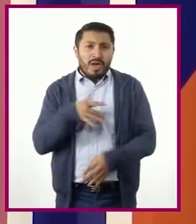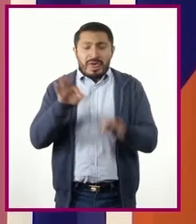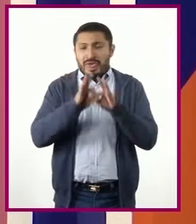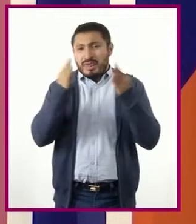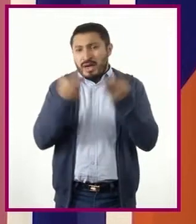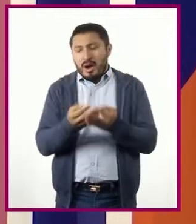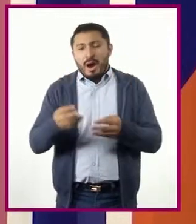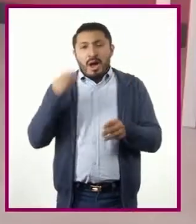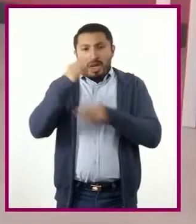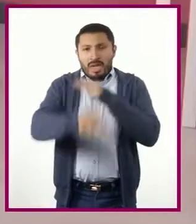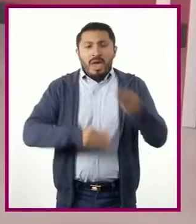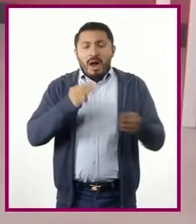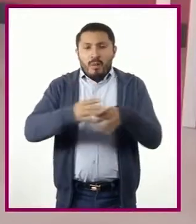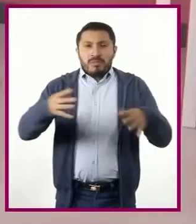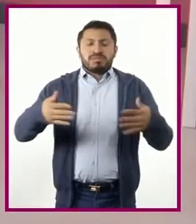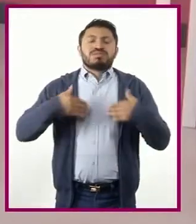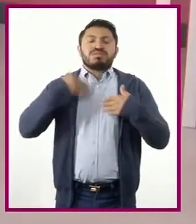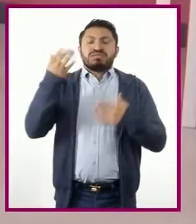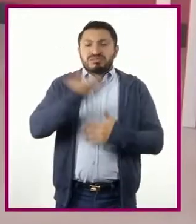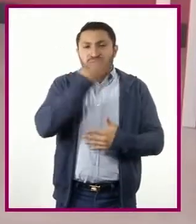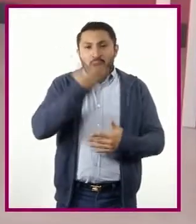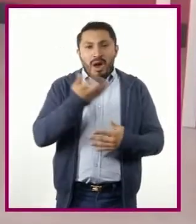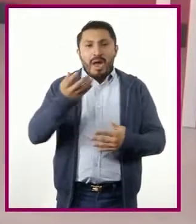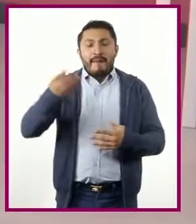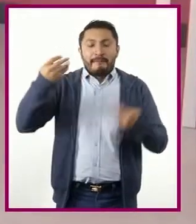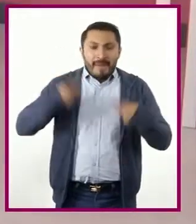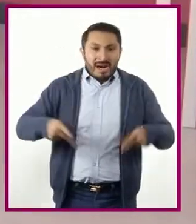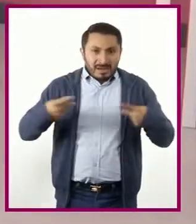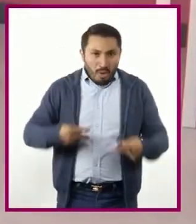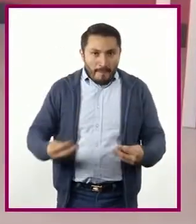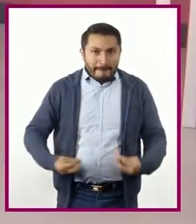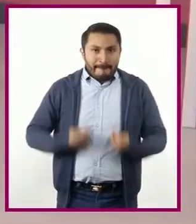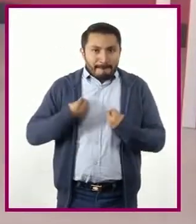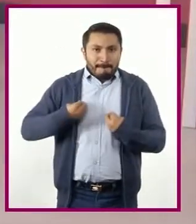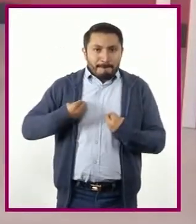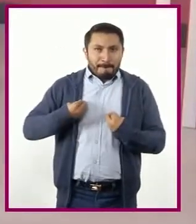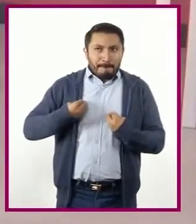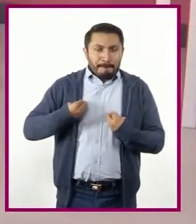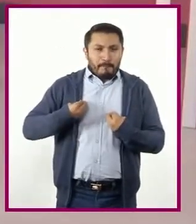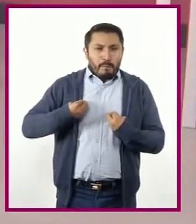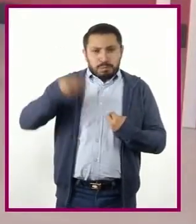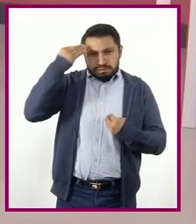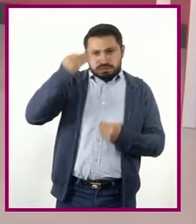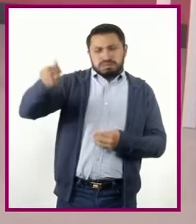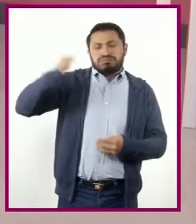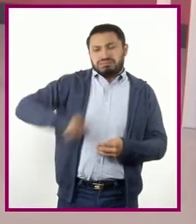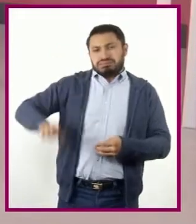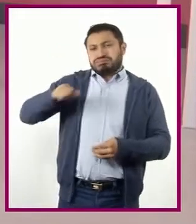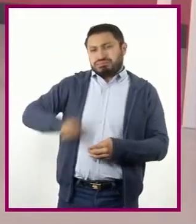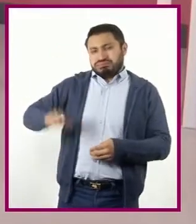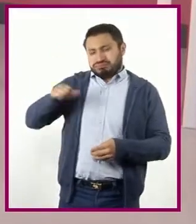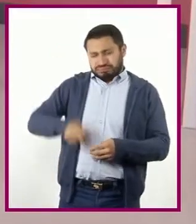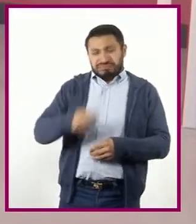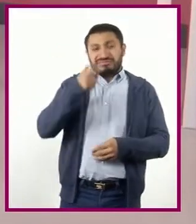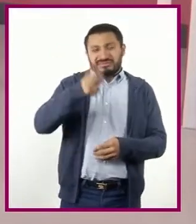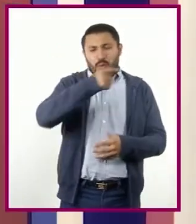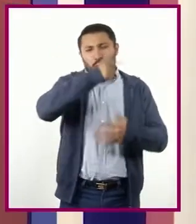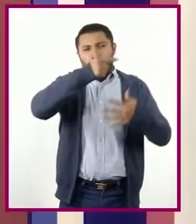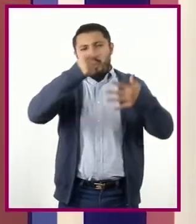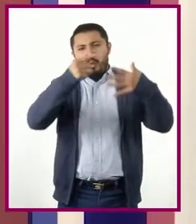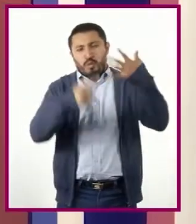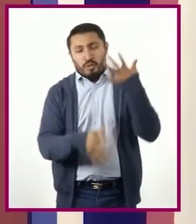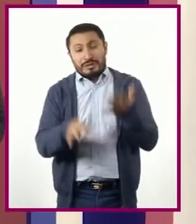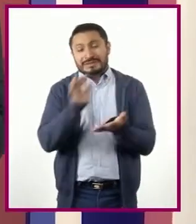de ver el mundo que tenían las personas que vivieron en la época en las que se escribieron. Por todo esto,